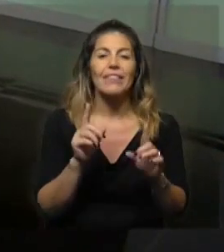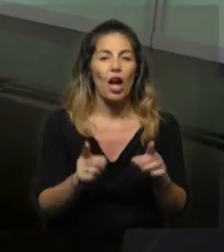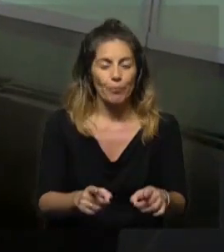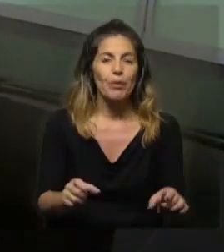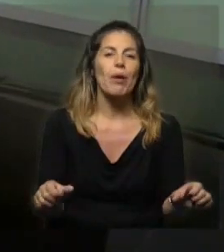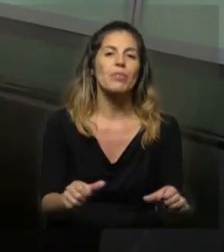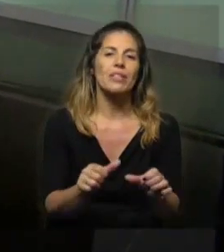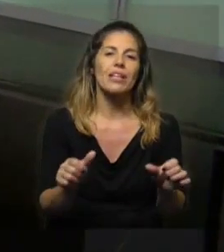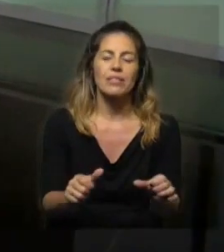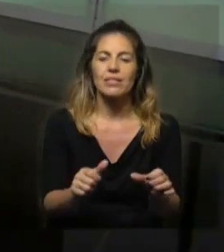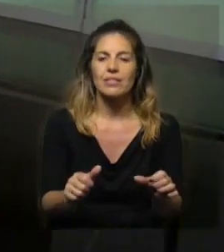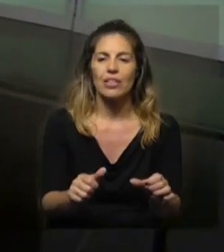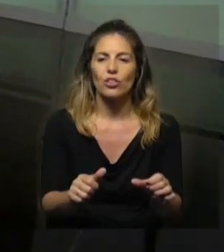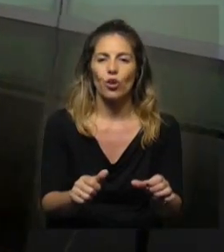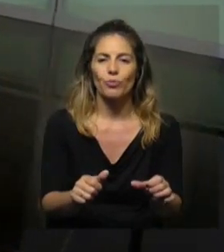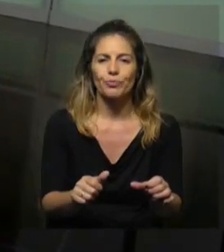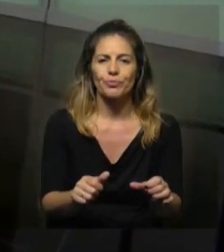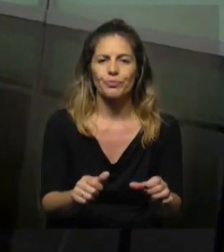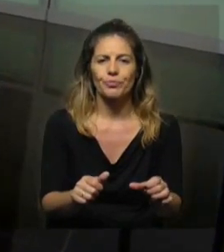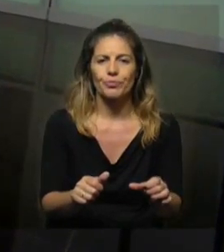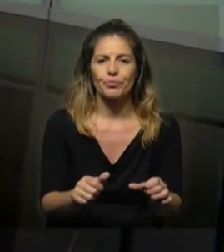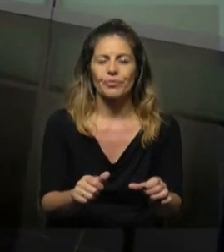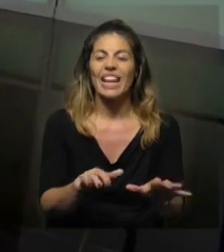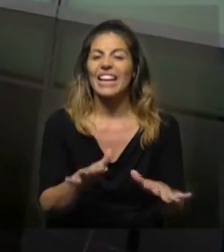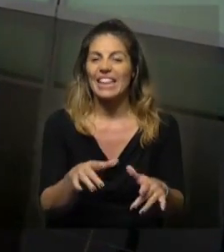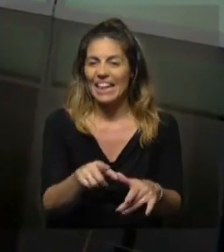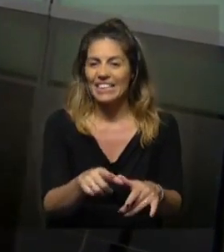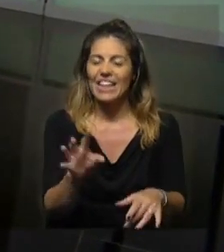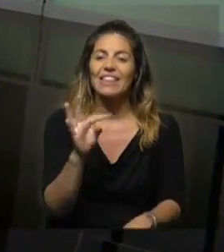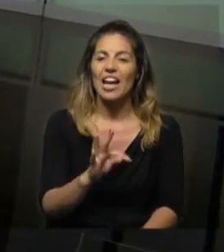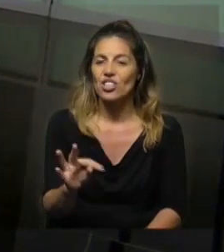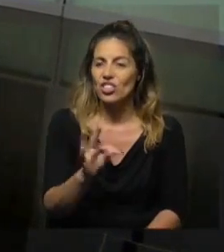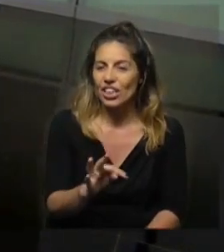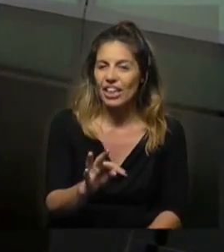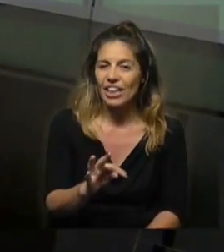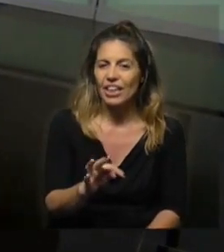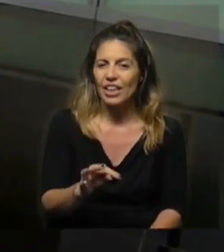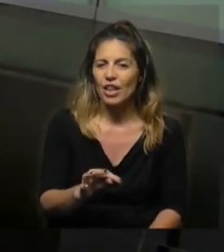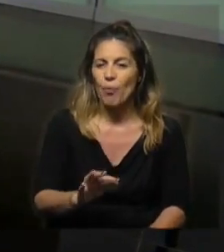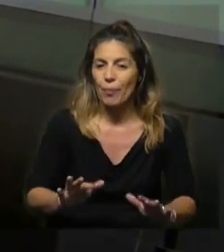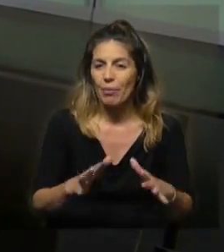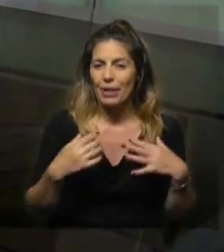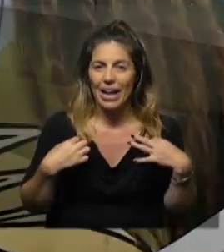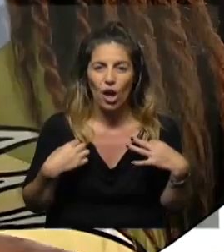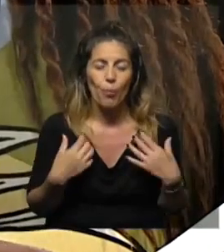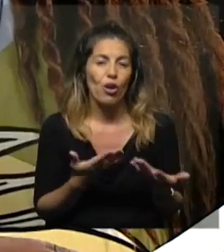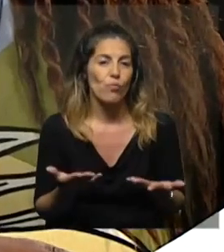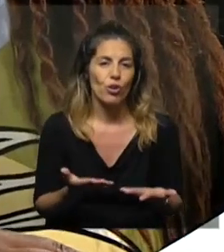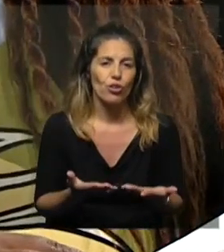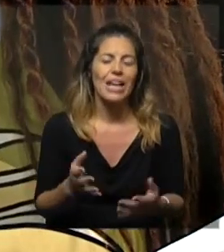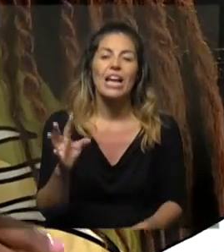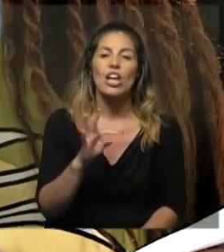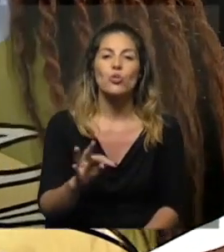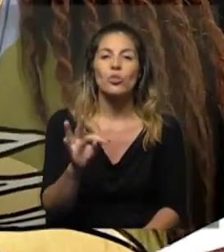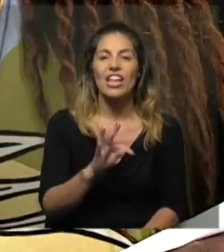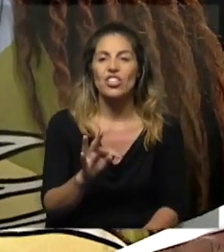vamos a estar viviendo lo que se llama un museo en talleres para armar sus en realidad es un taller En el caso de